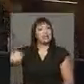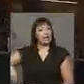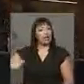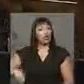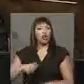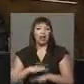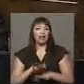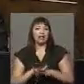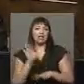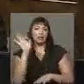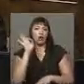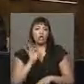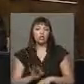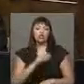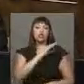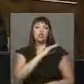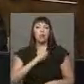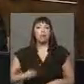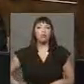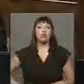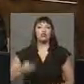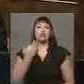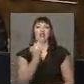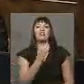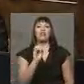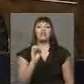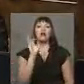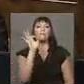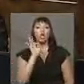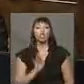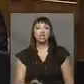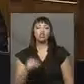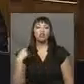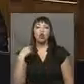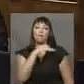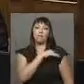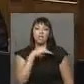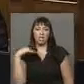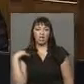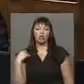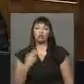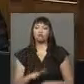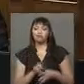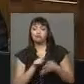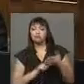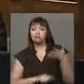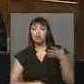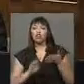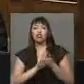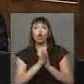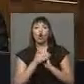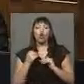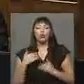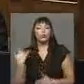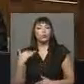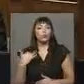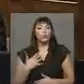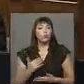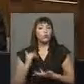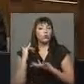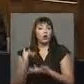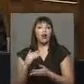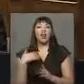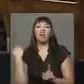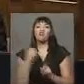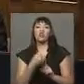15% de los diputados y solo el 30% de los ministros. Junto con ello, hay situaciones que siguen siendo apremiantes, como